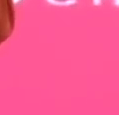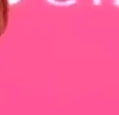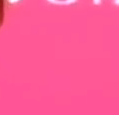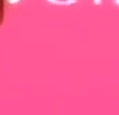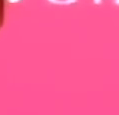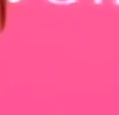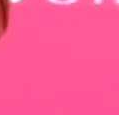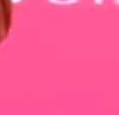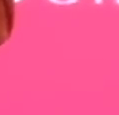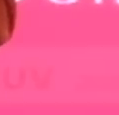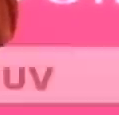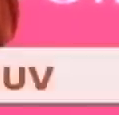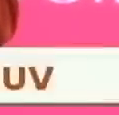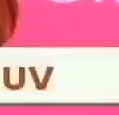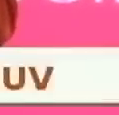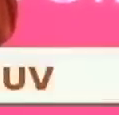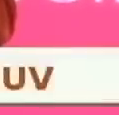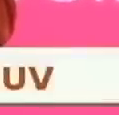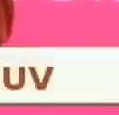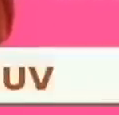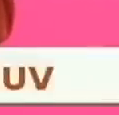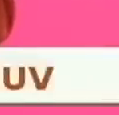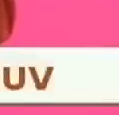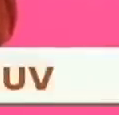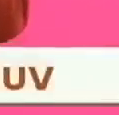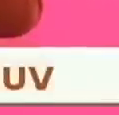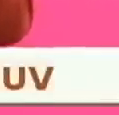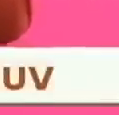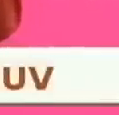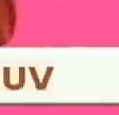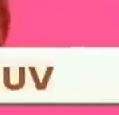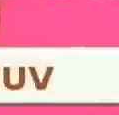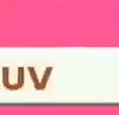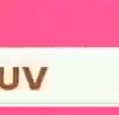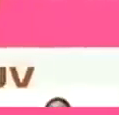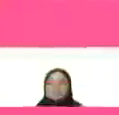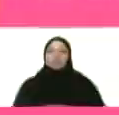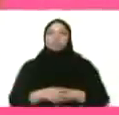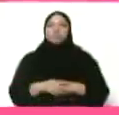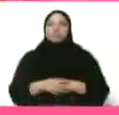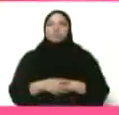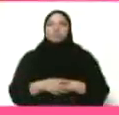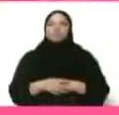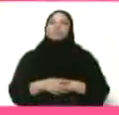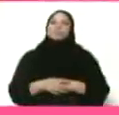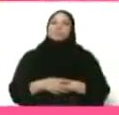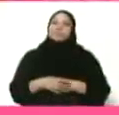le está hablando a esos jóvenes que estaban allí, pero le está hablando a ustedes también.